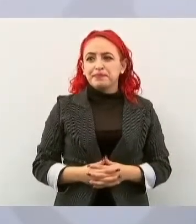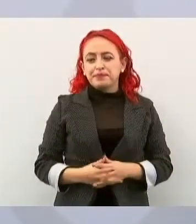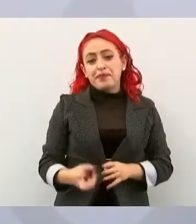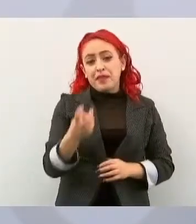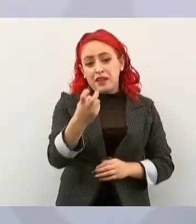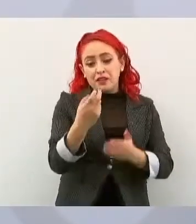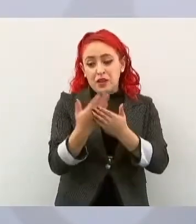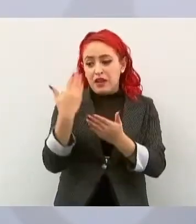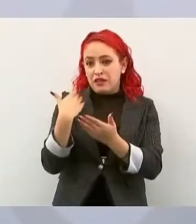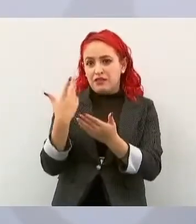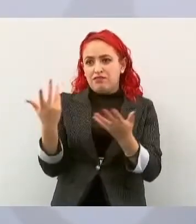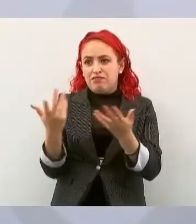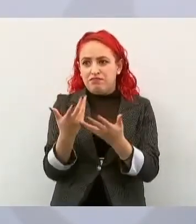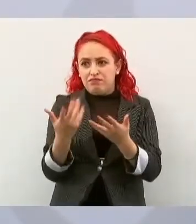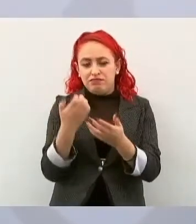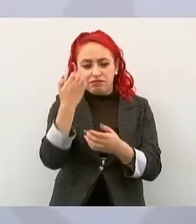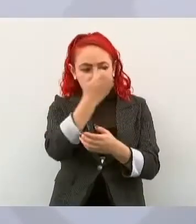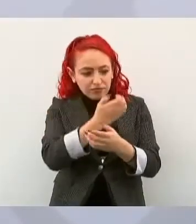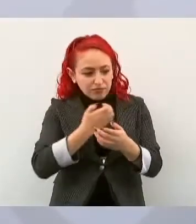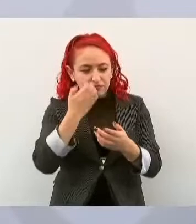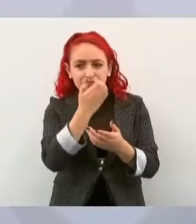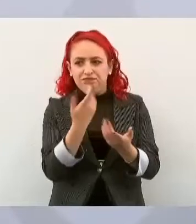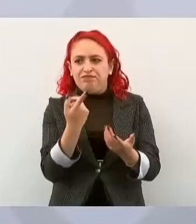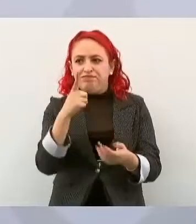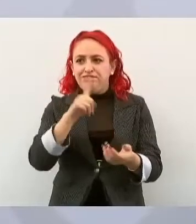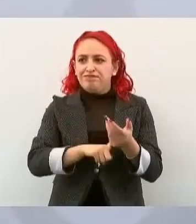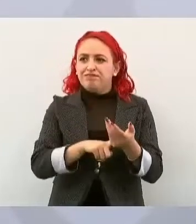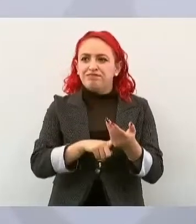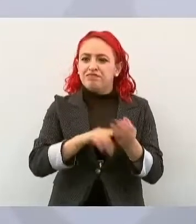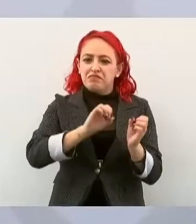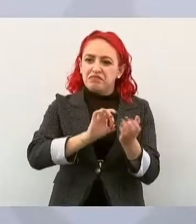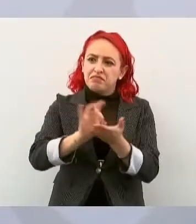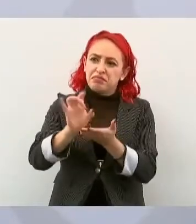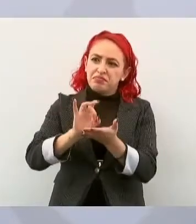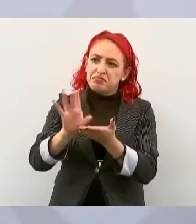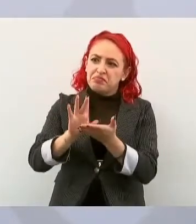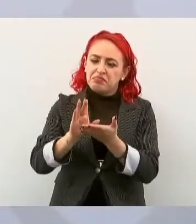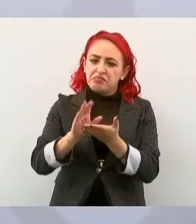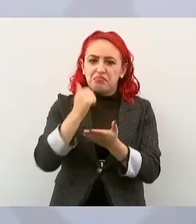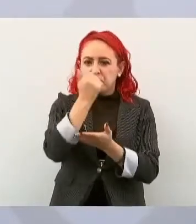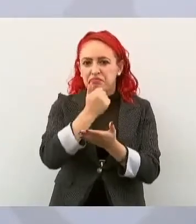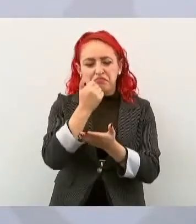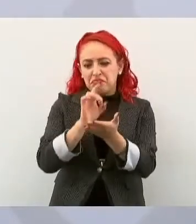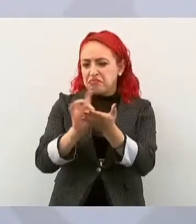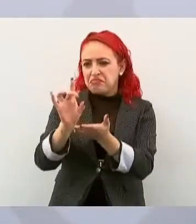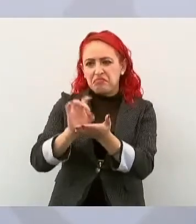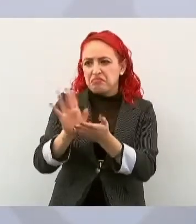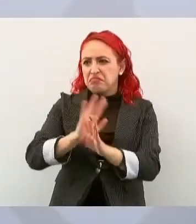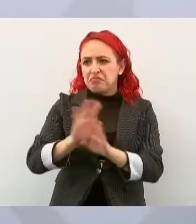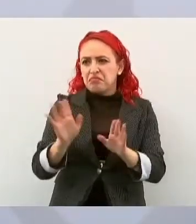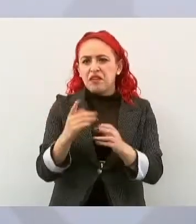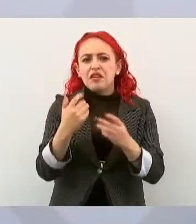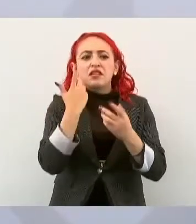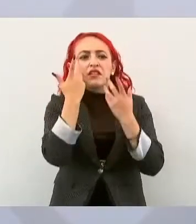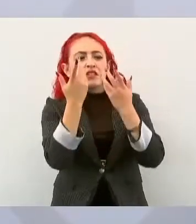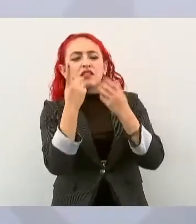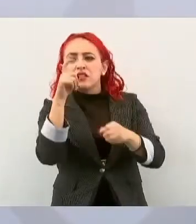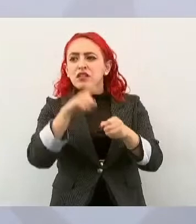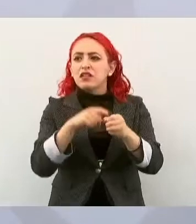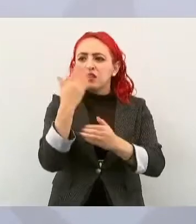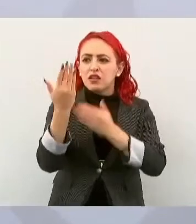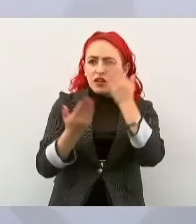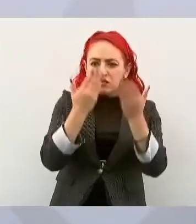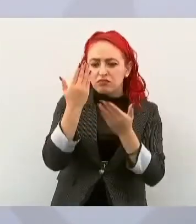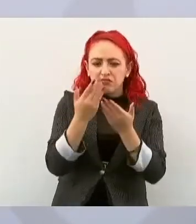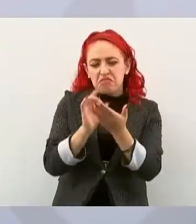era el método. Y se dejaba afuera a quienes querían